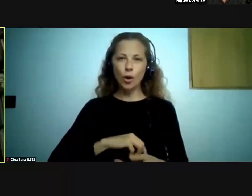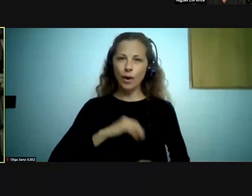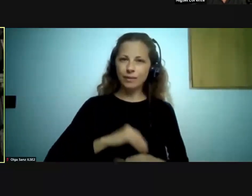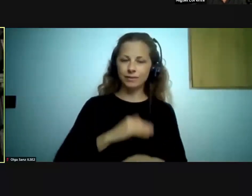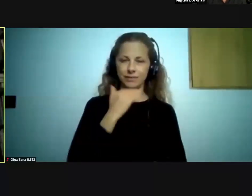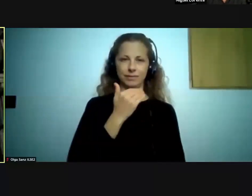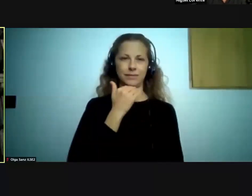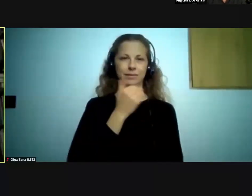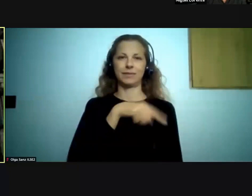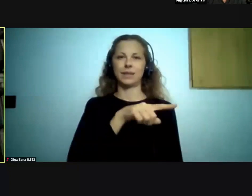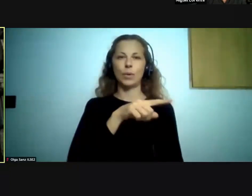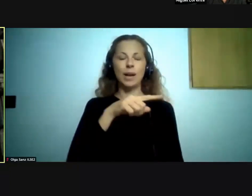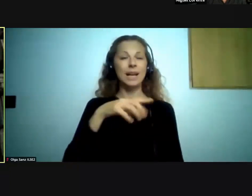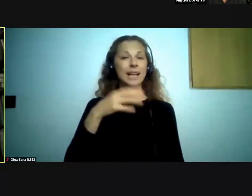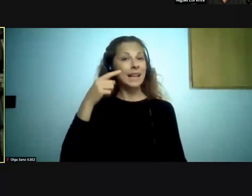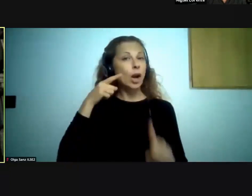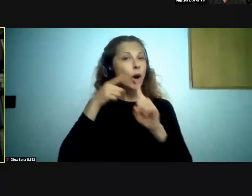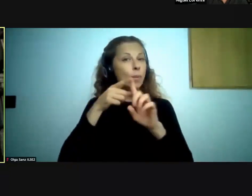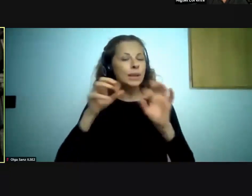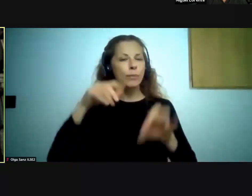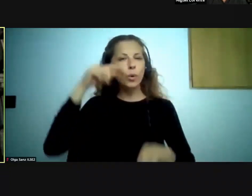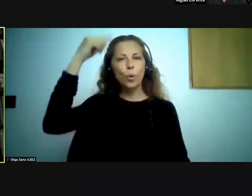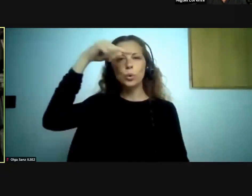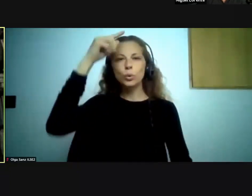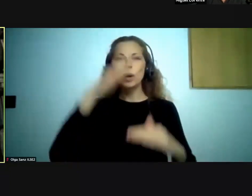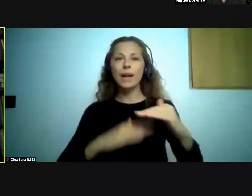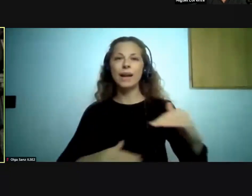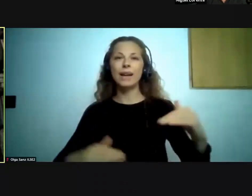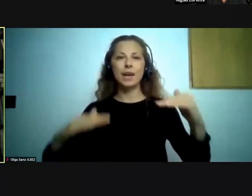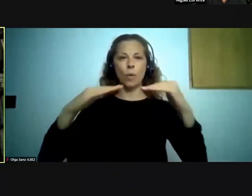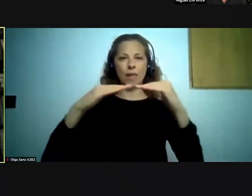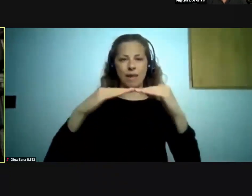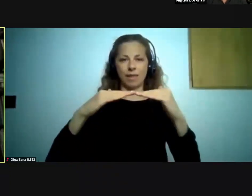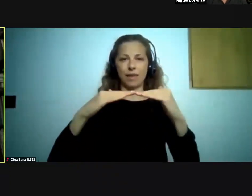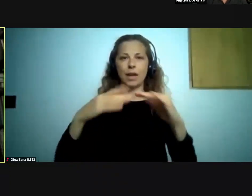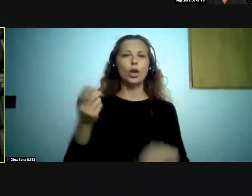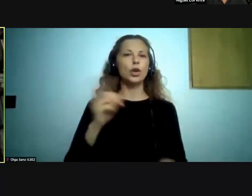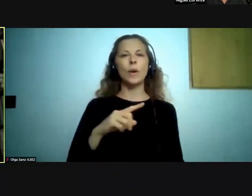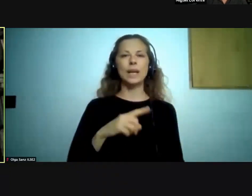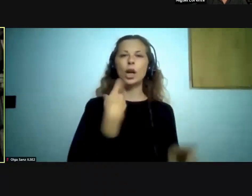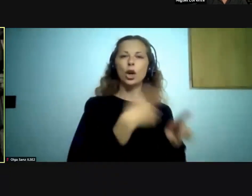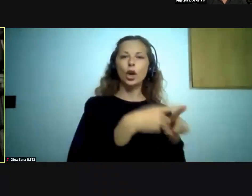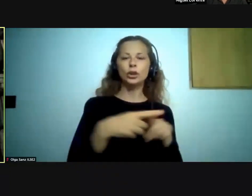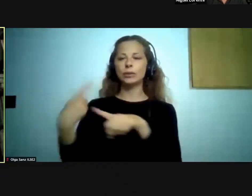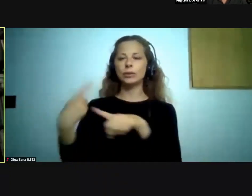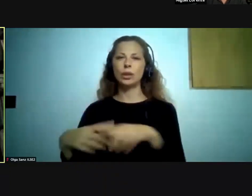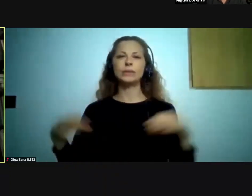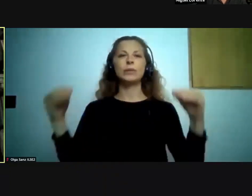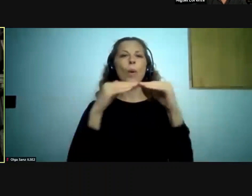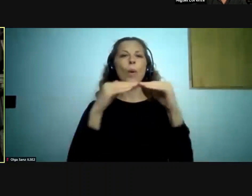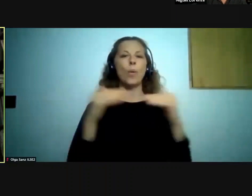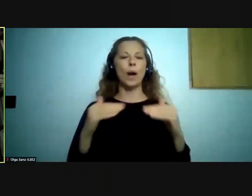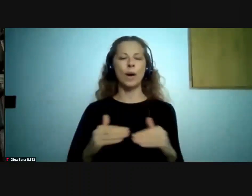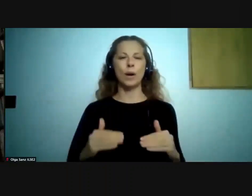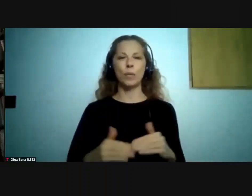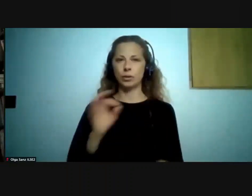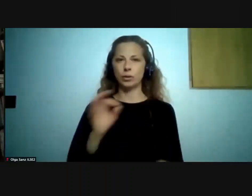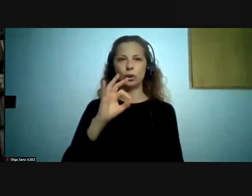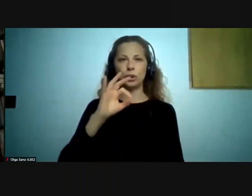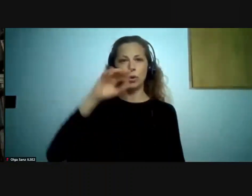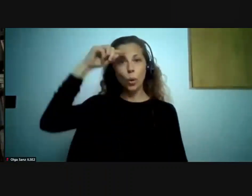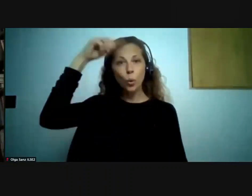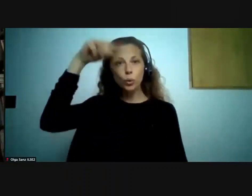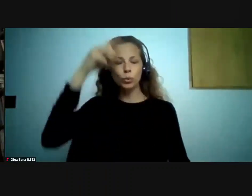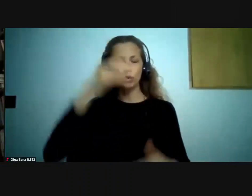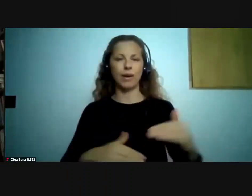es la cultura de la igualdad, no solo igualitarismo en lo que es la distribución de la realidad. Un espectador